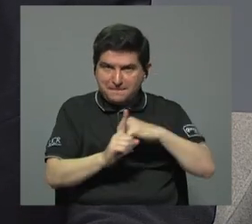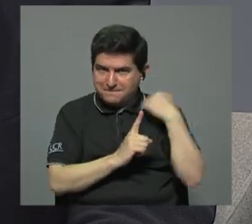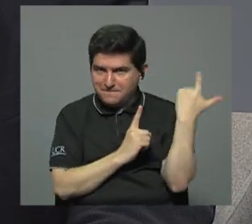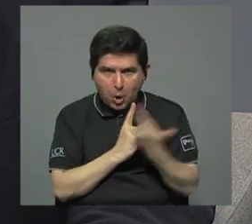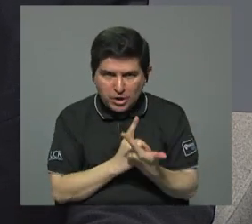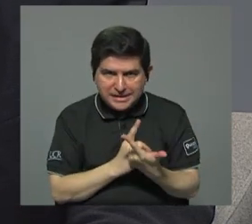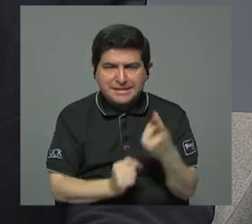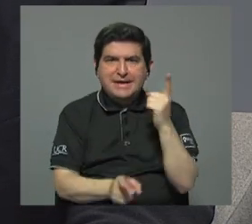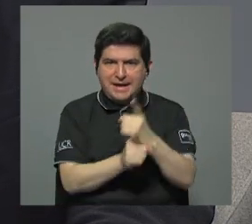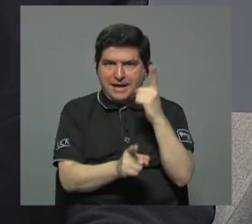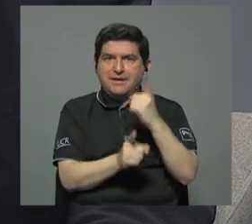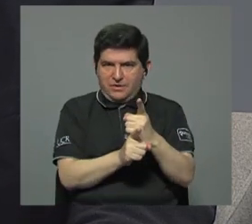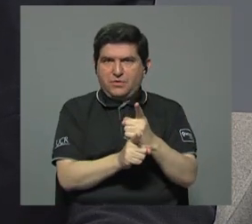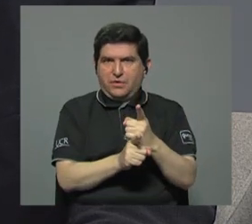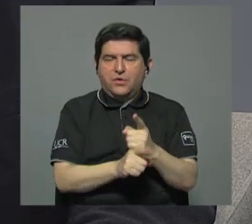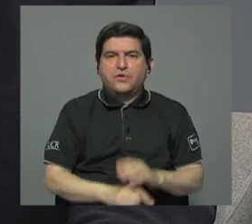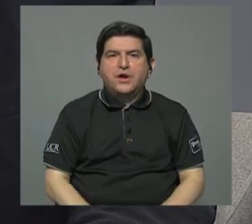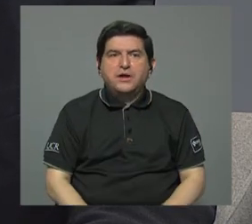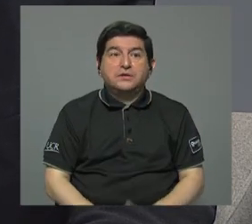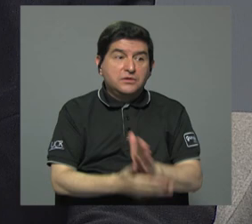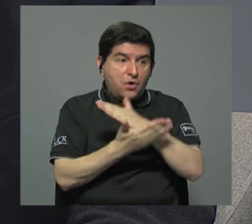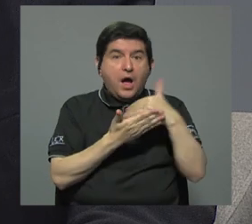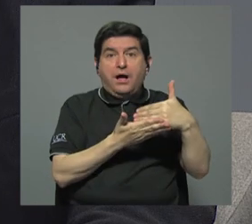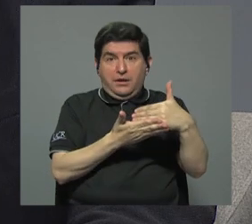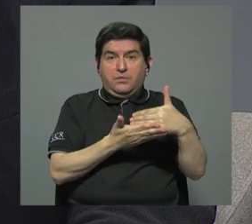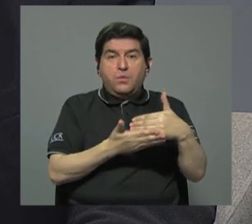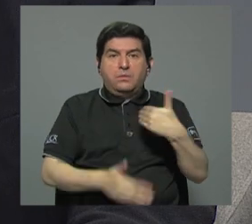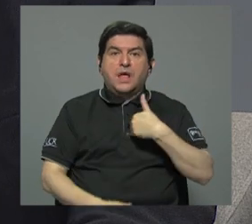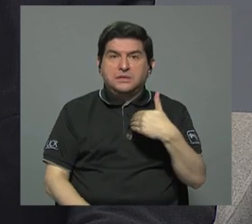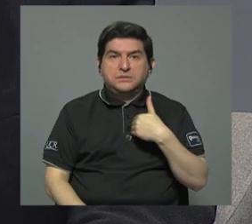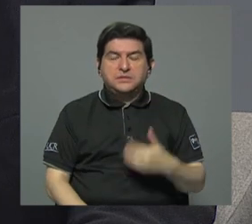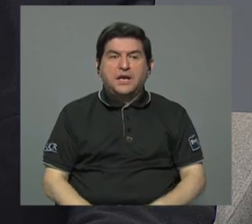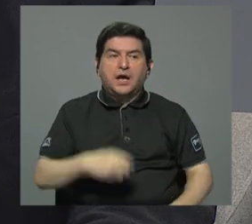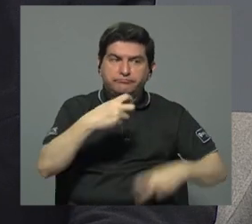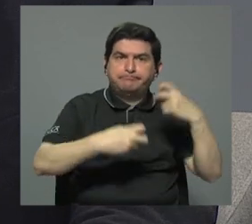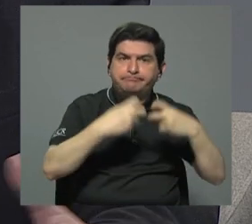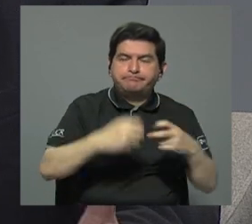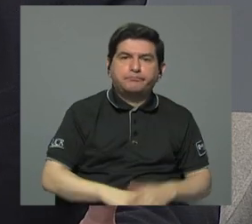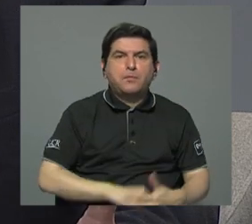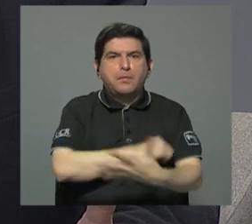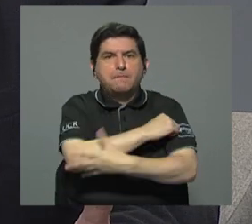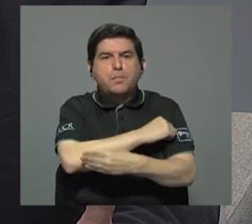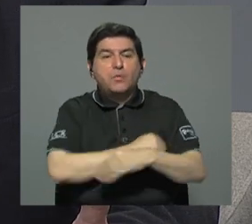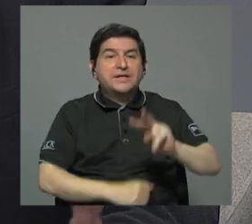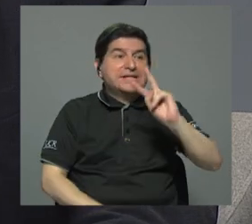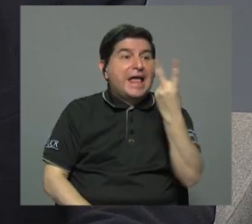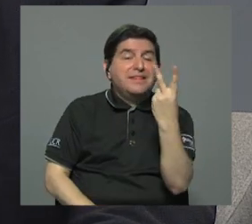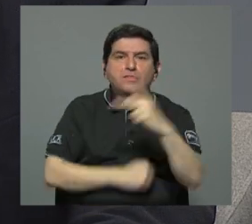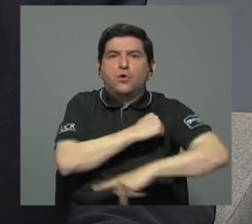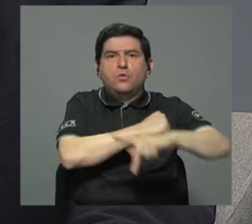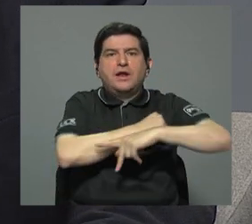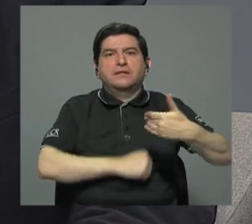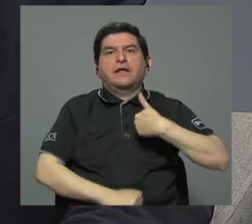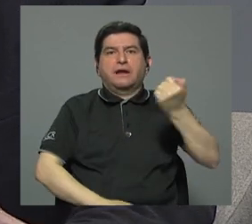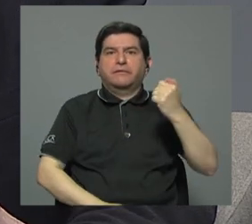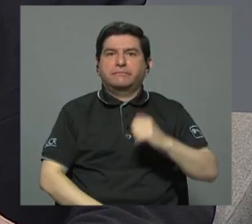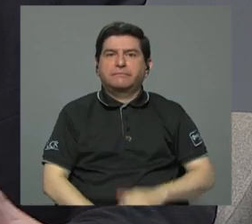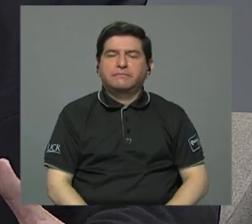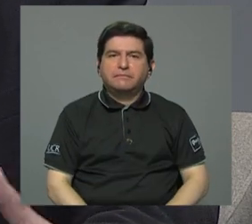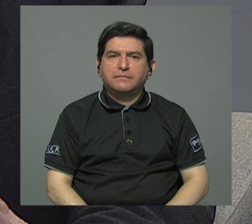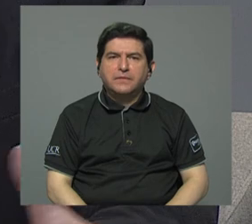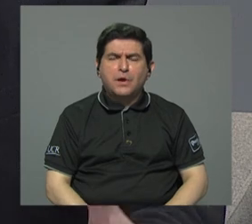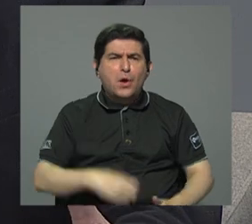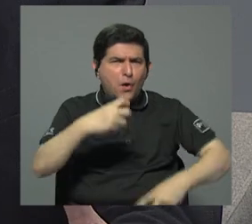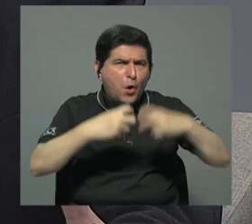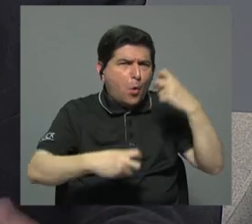que efectivamente tienen algunas de ellas bastantes problemas, la pobreza se duplicaría en este país. Está bien, es decir, tenemos un